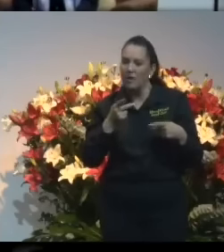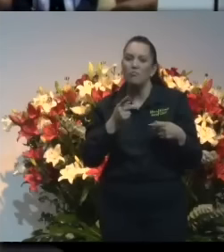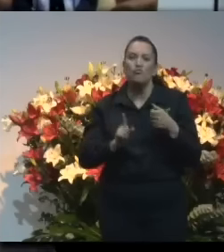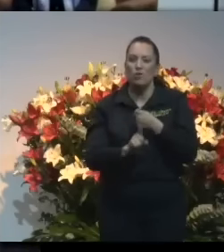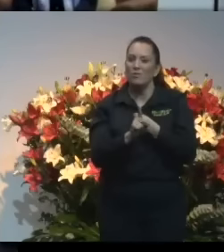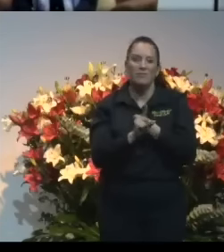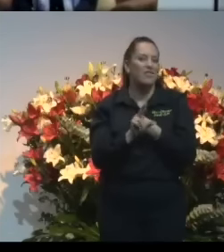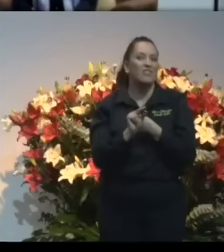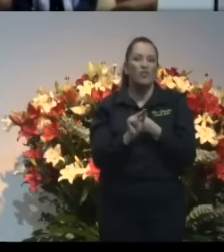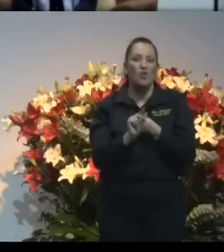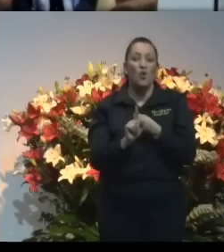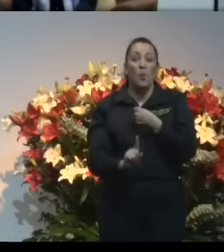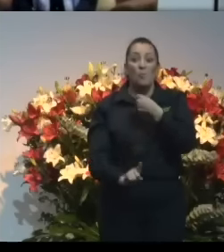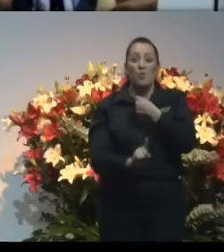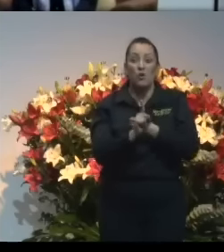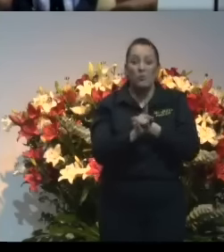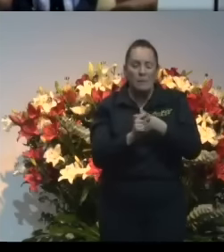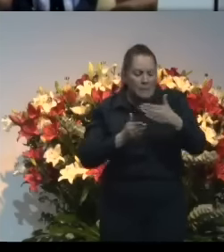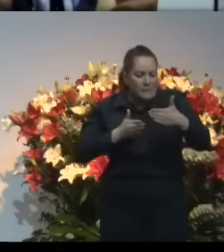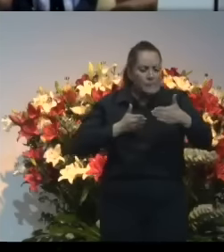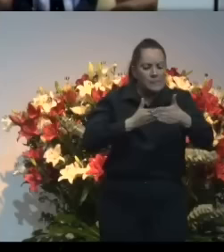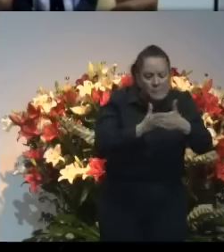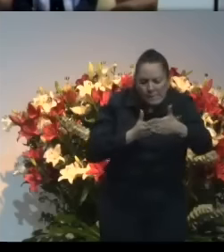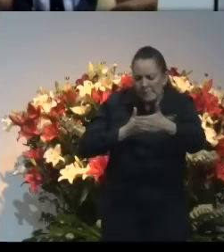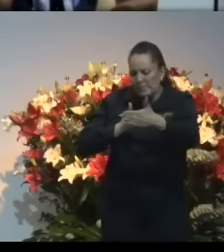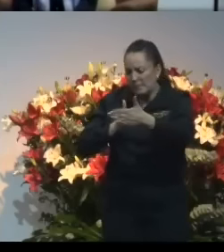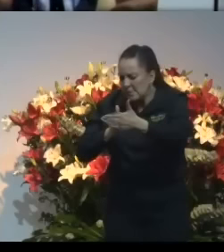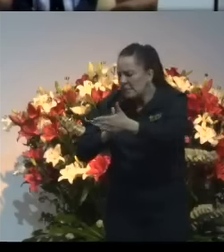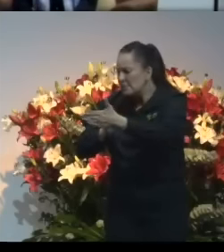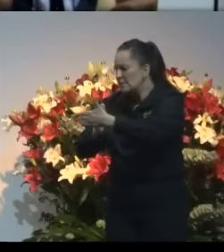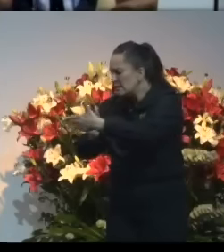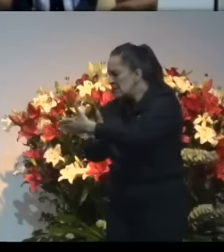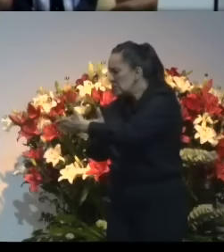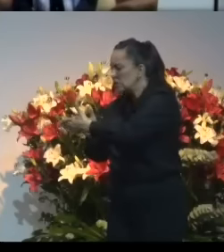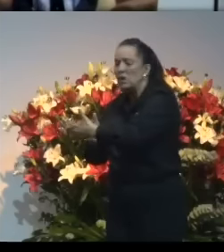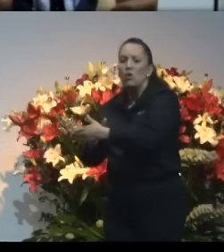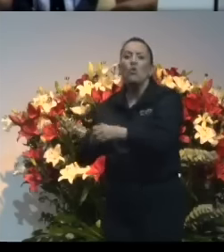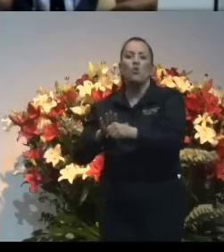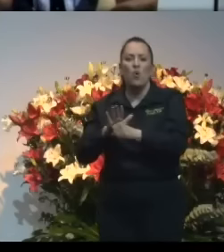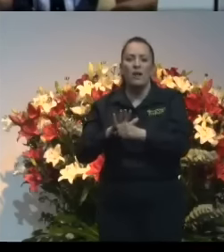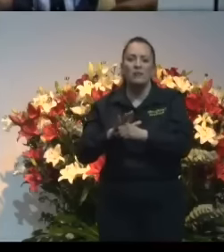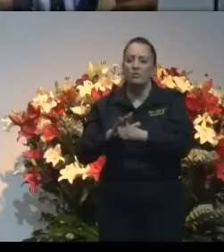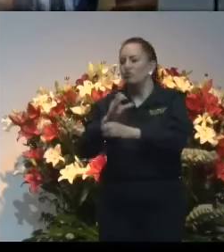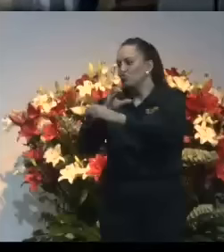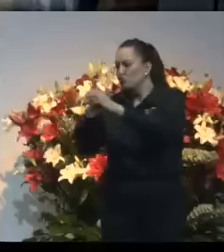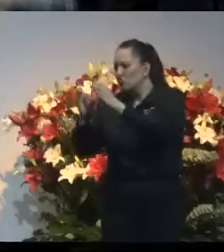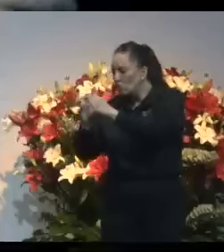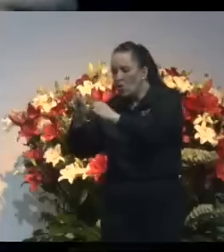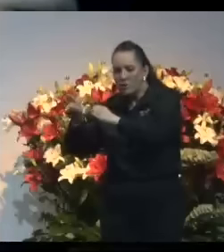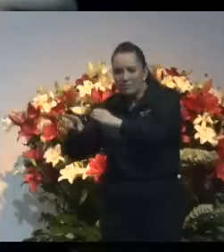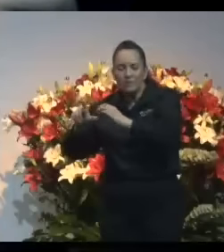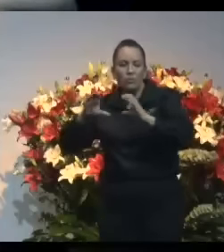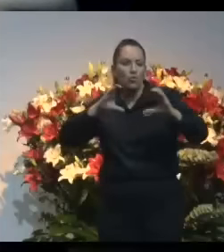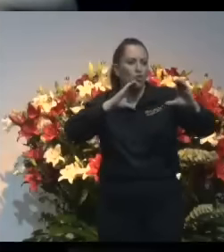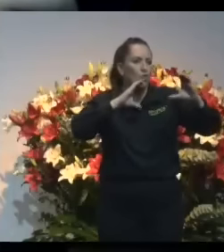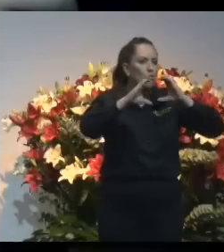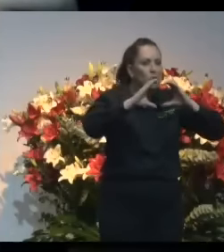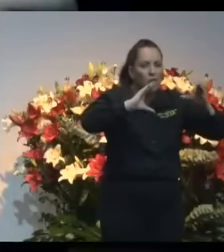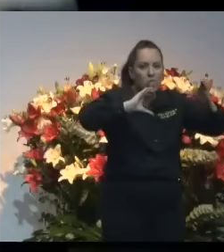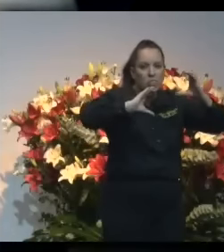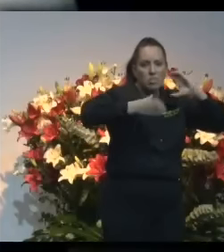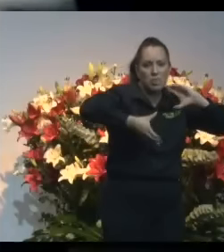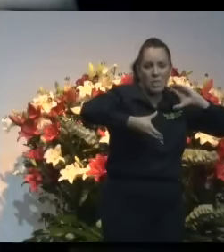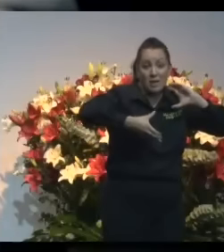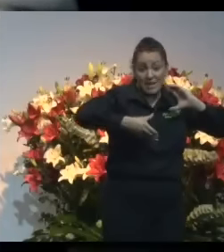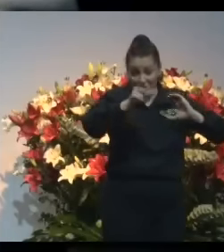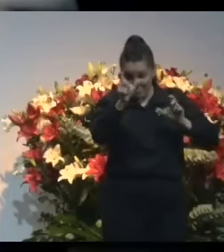barreras que hay a su alrededor. Barreras físicas, barreras de comunicación, barreras de